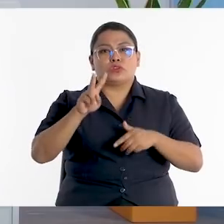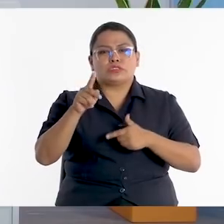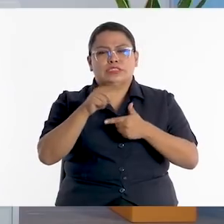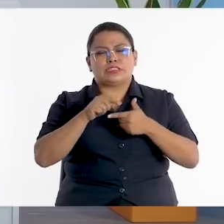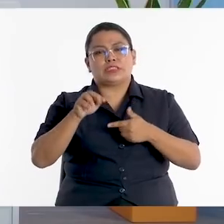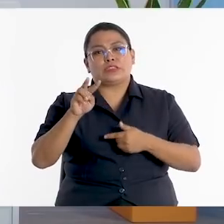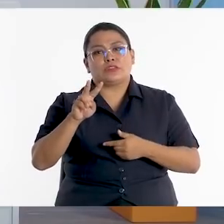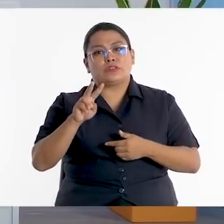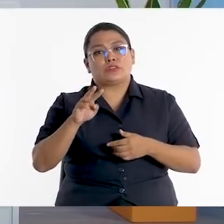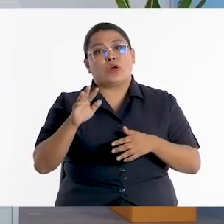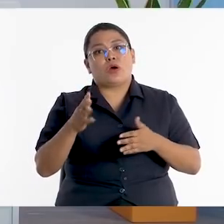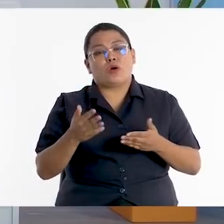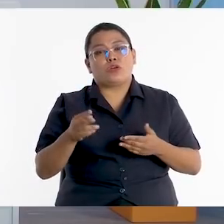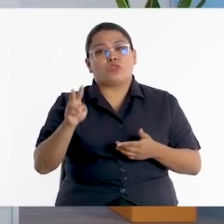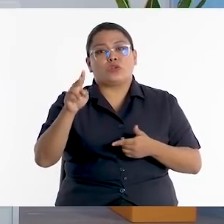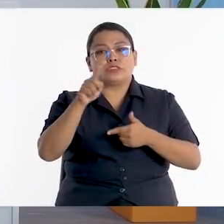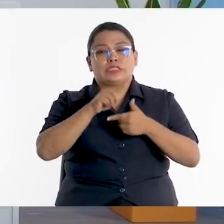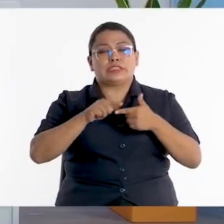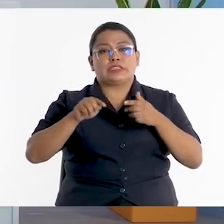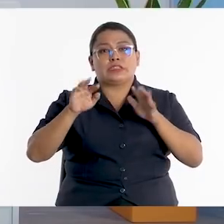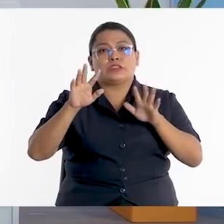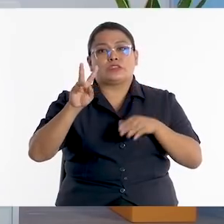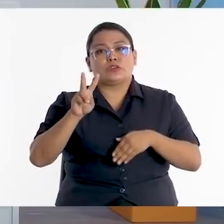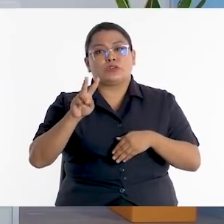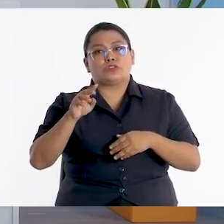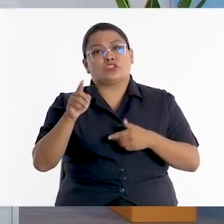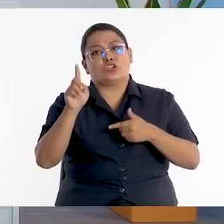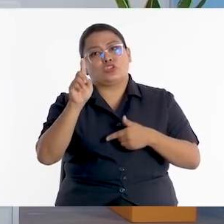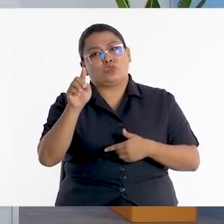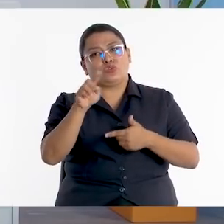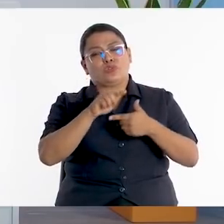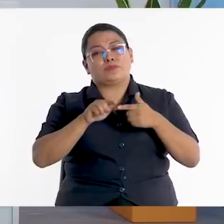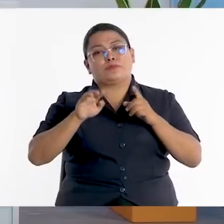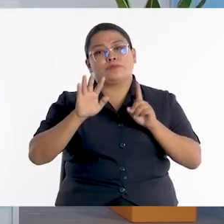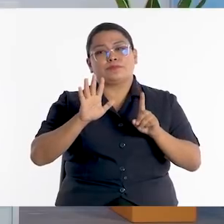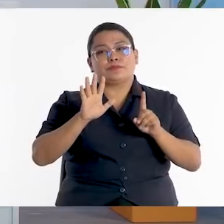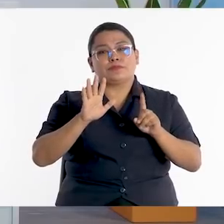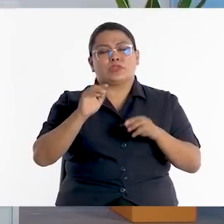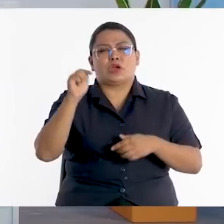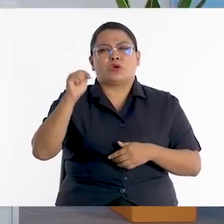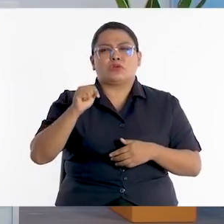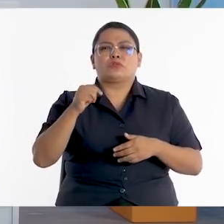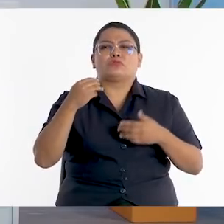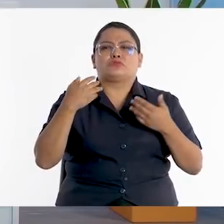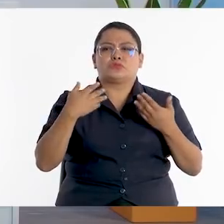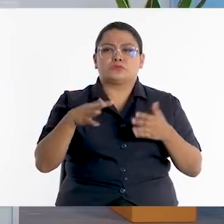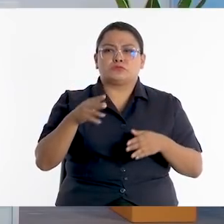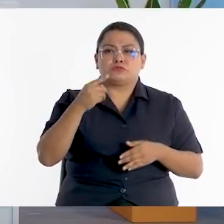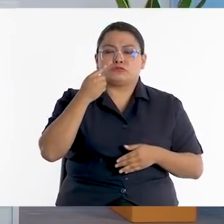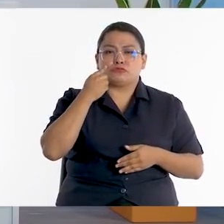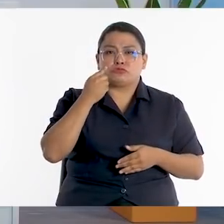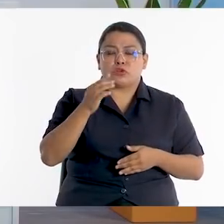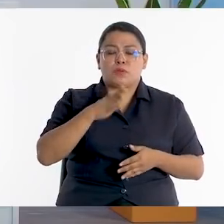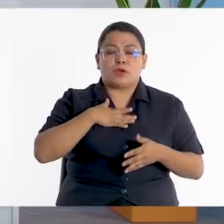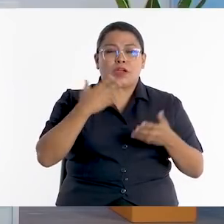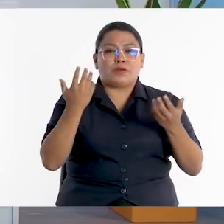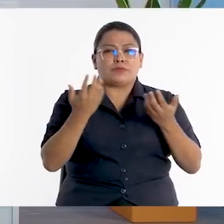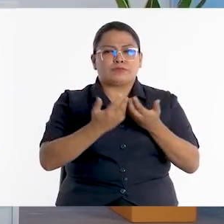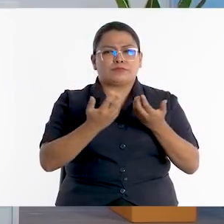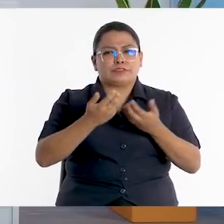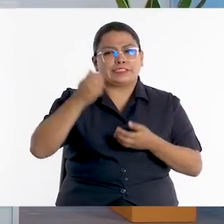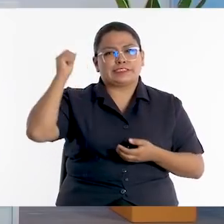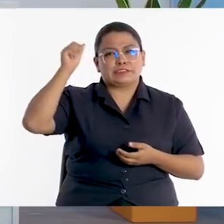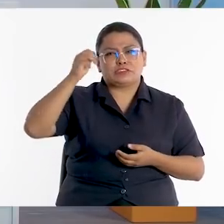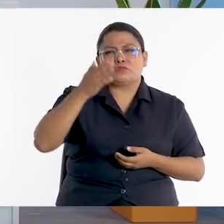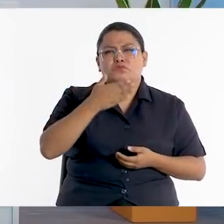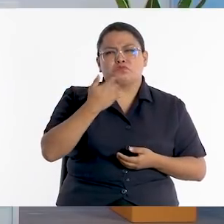2 o 2 entre 12 y 1 entre 6. Ahora, ¿qué les parece si con Wendy analizan qué